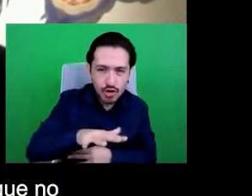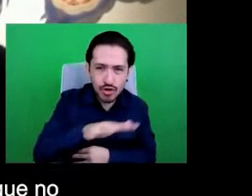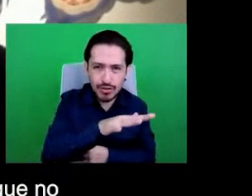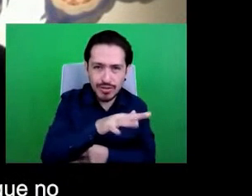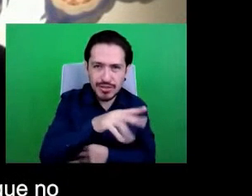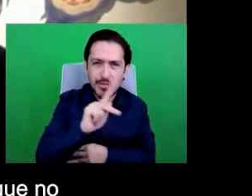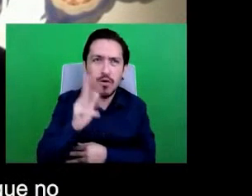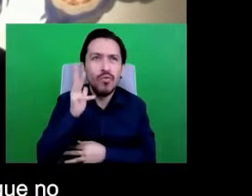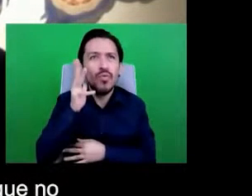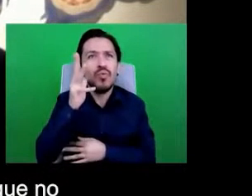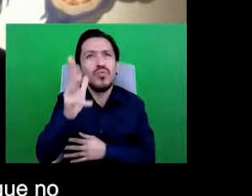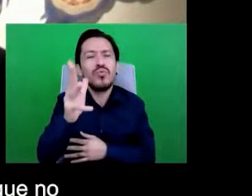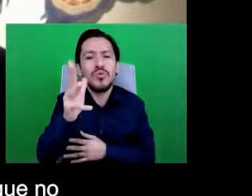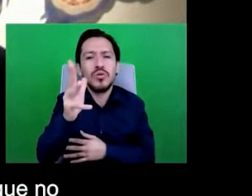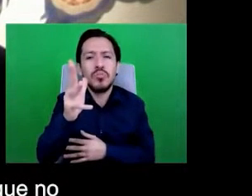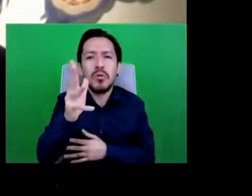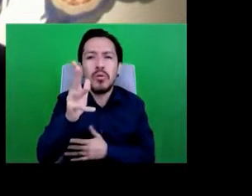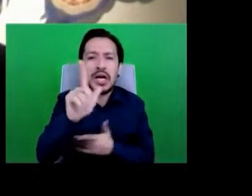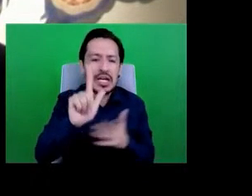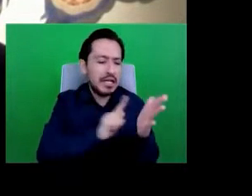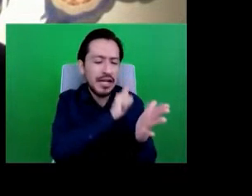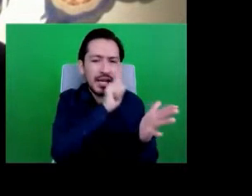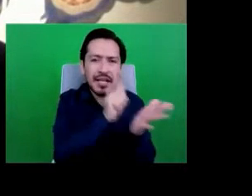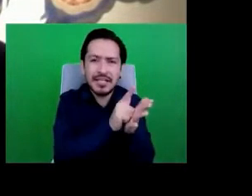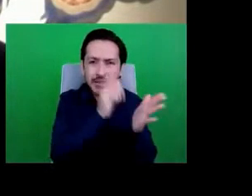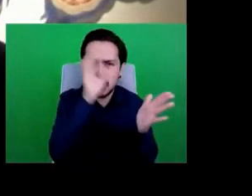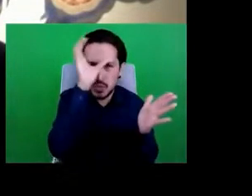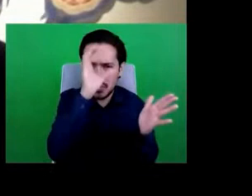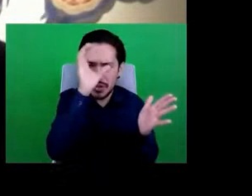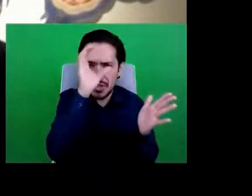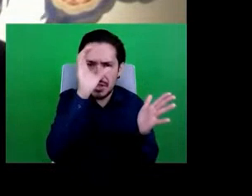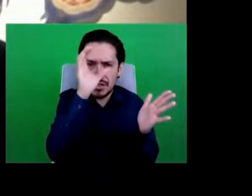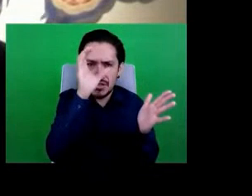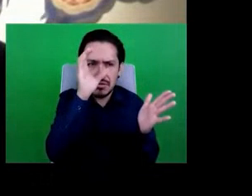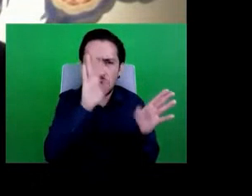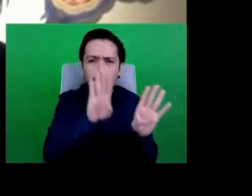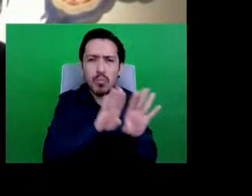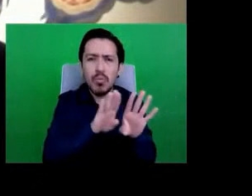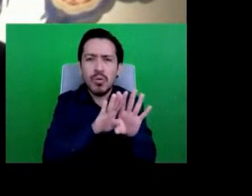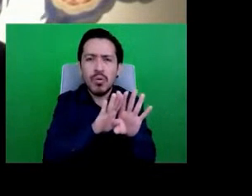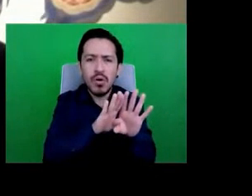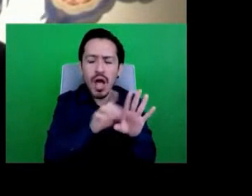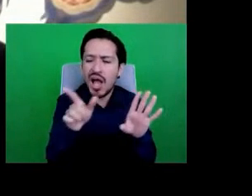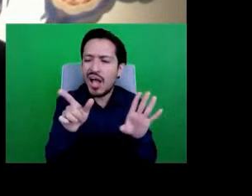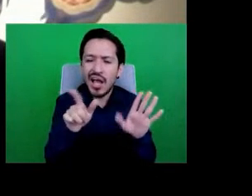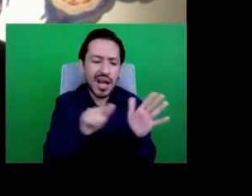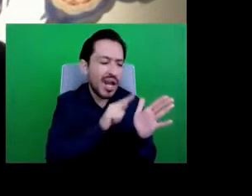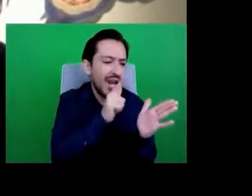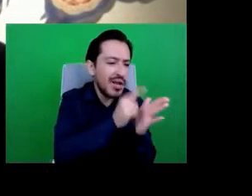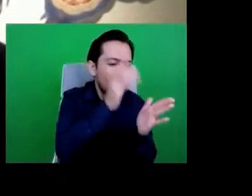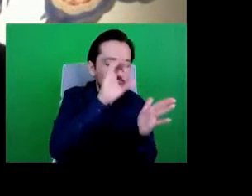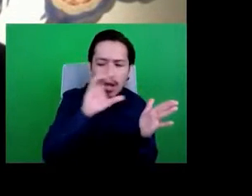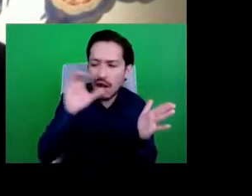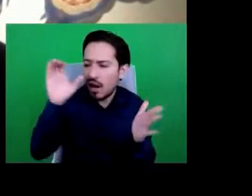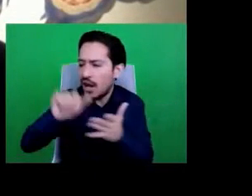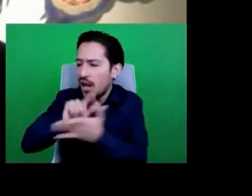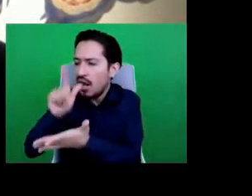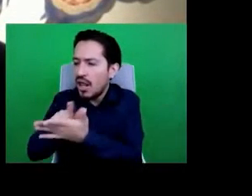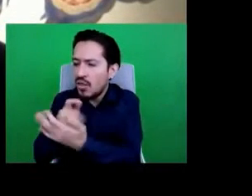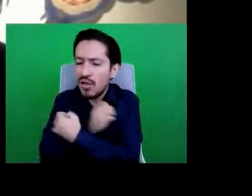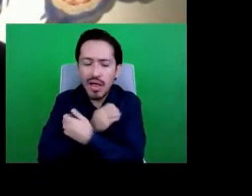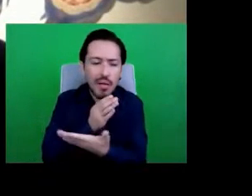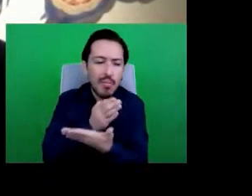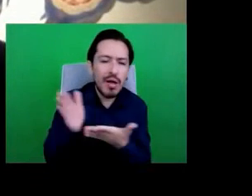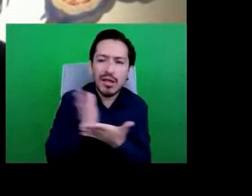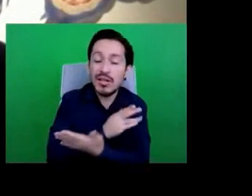pensar en políticas culturales si las aislamos de las políticas educativas, porque una educación que fomente que